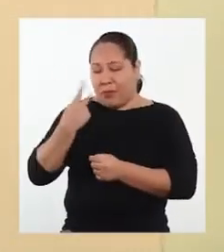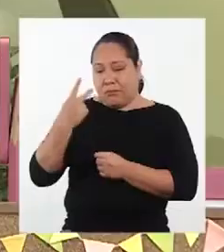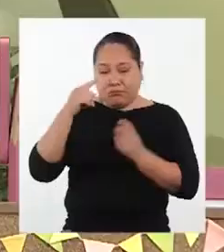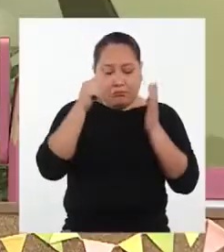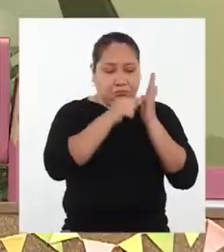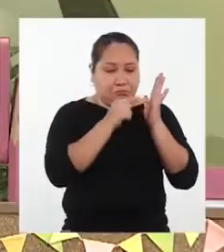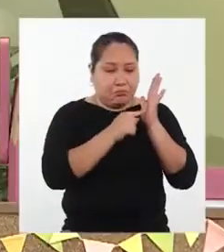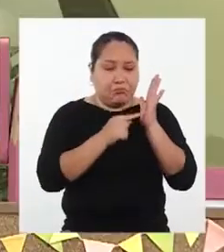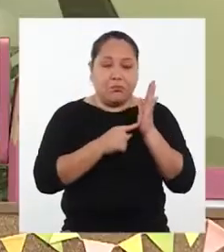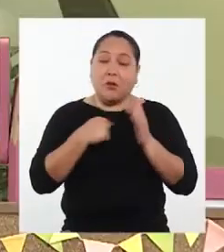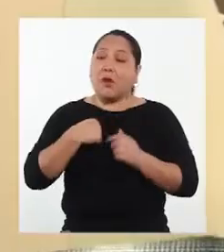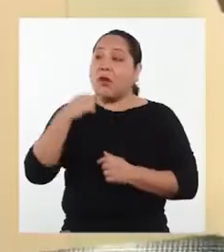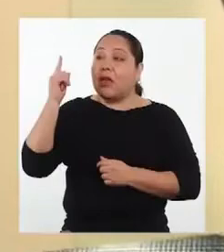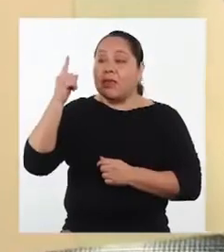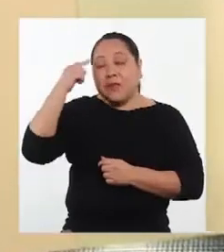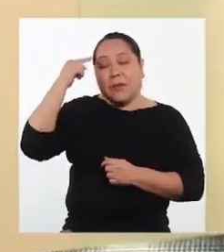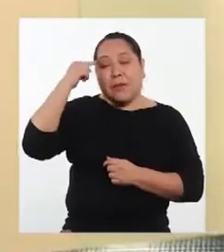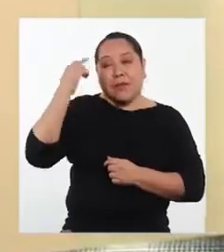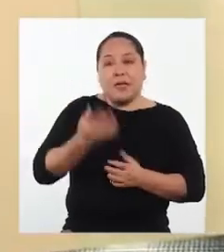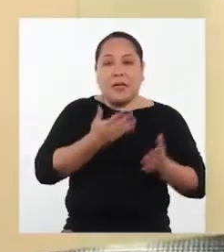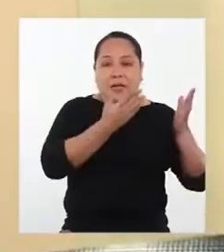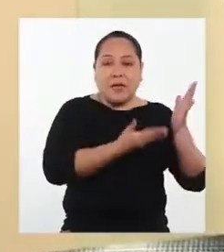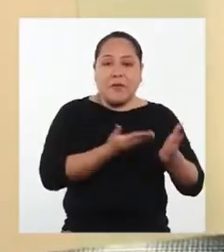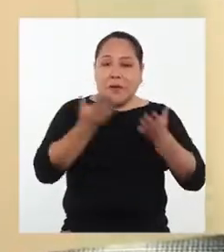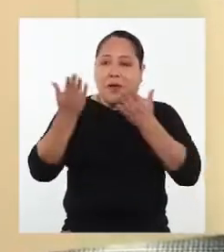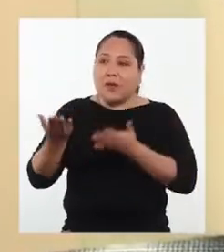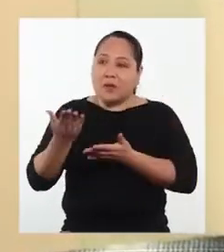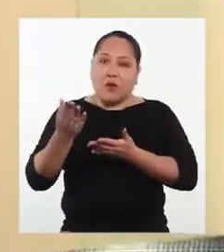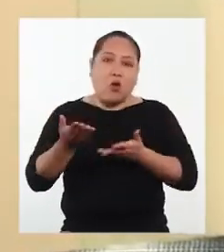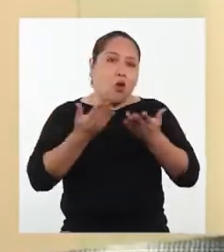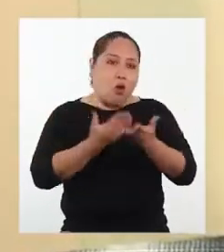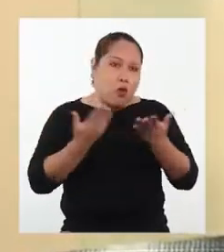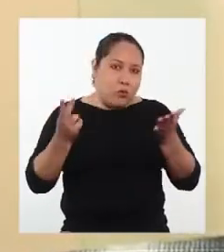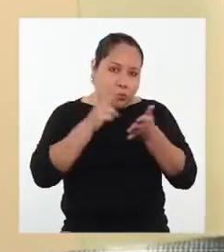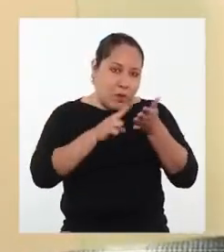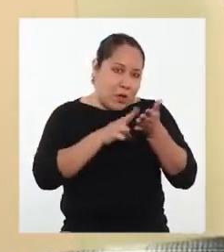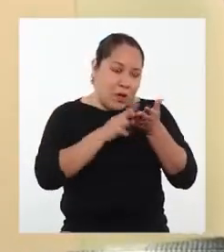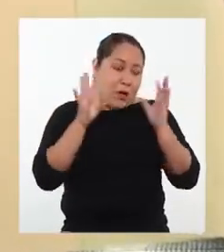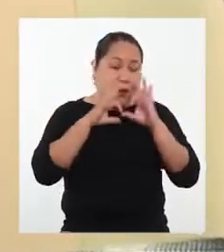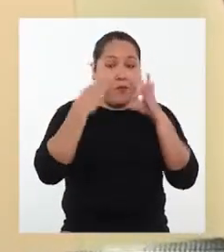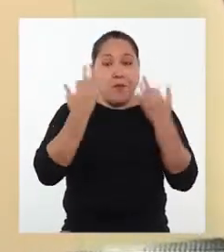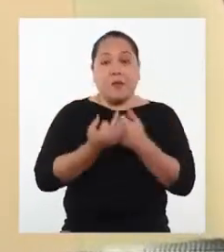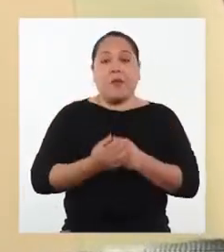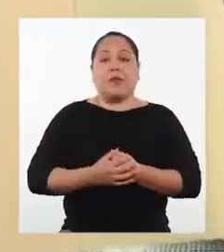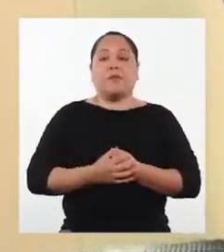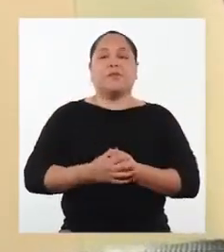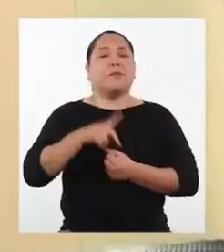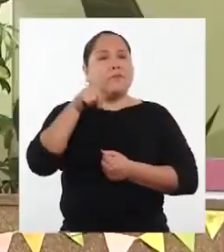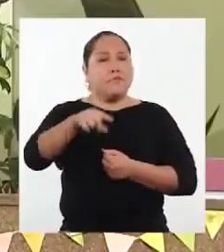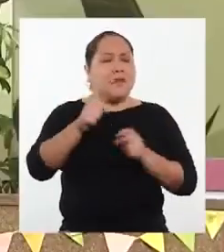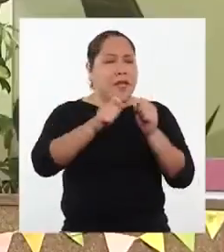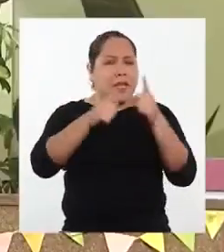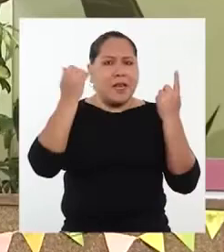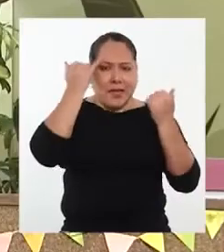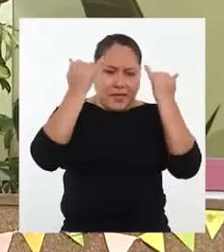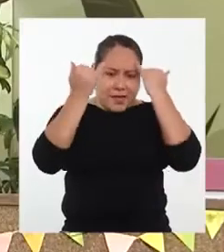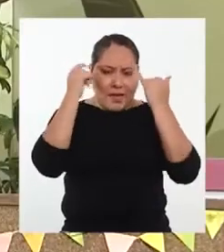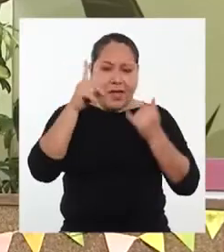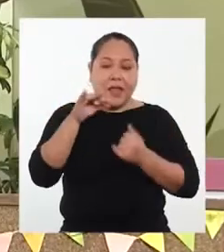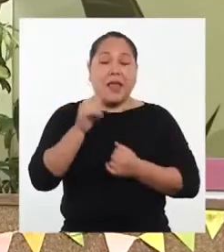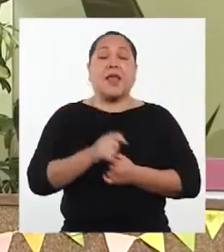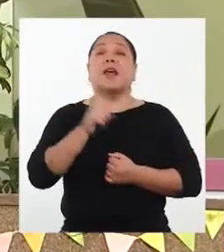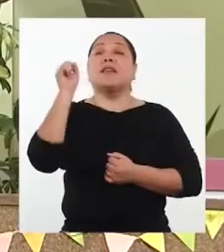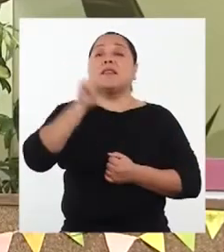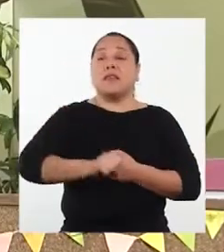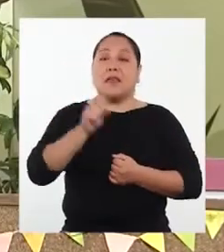ellas. ¡Excelente, Lea! Y estaba pensando en llevarles algo para leer más tarde en familia. Esa es una gran idea,